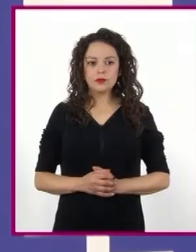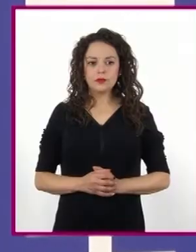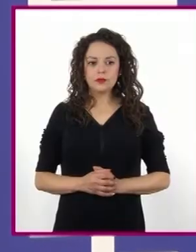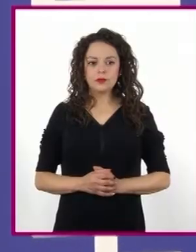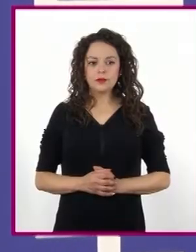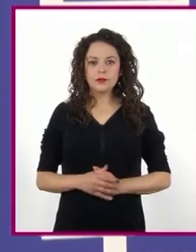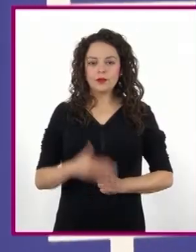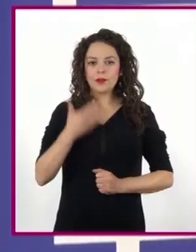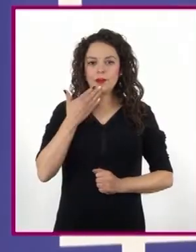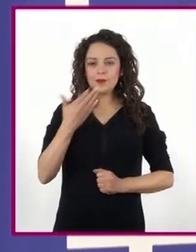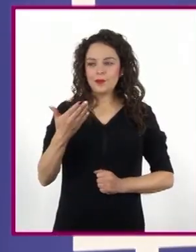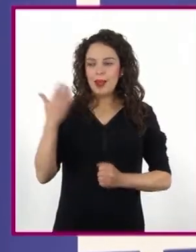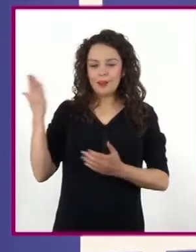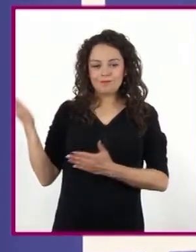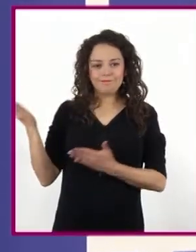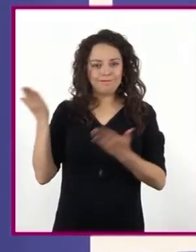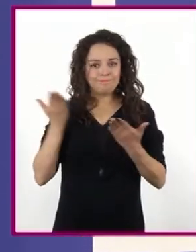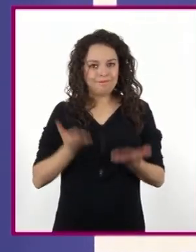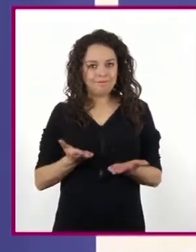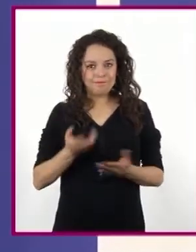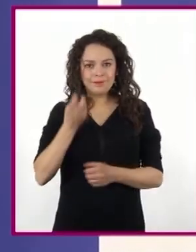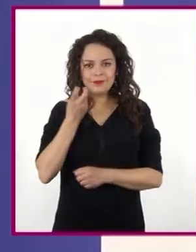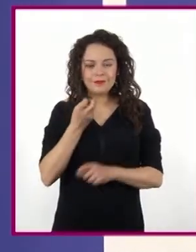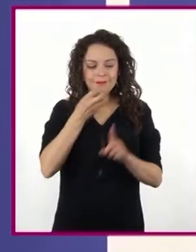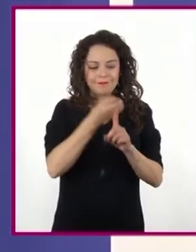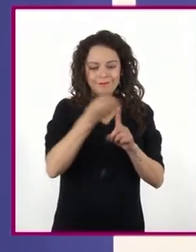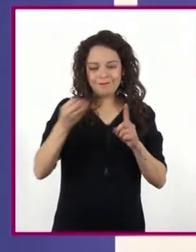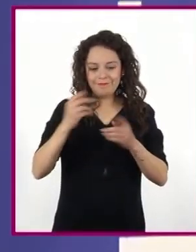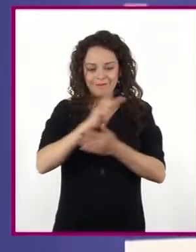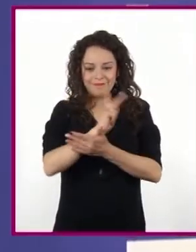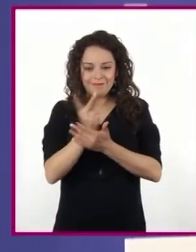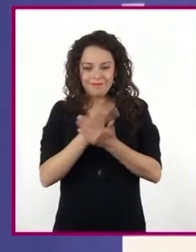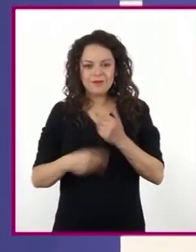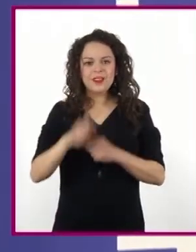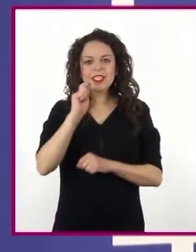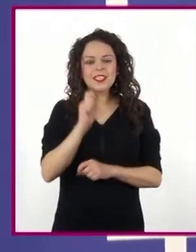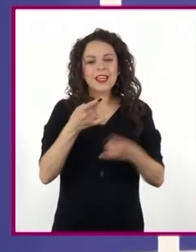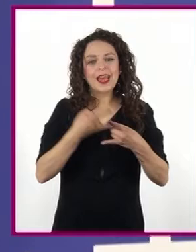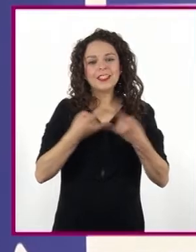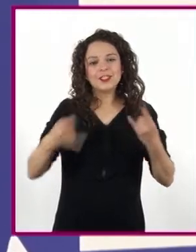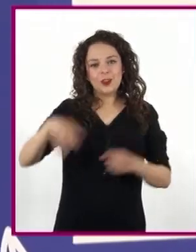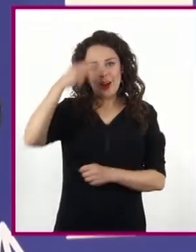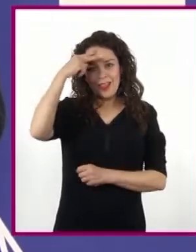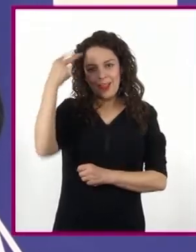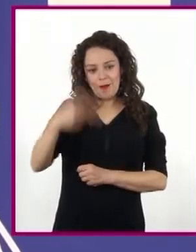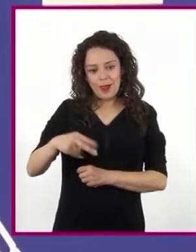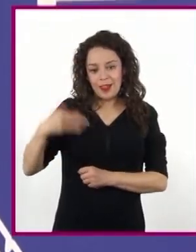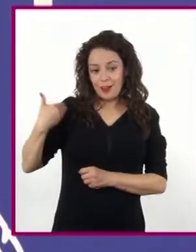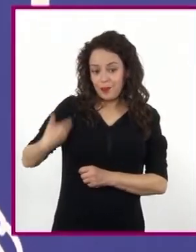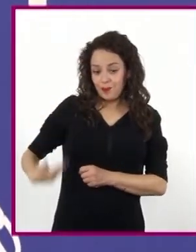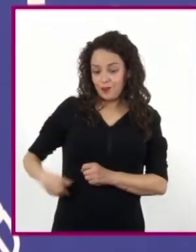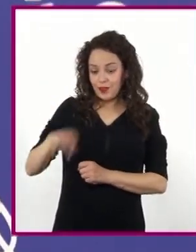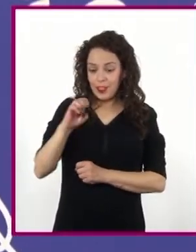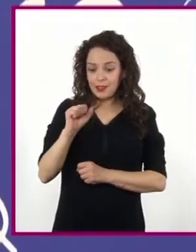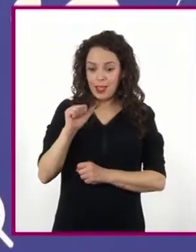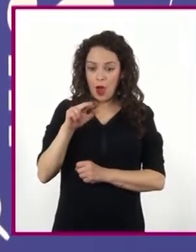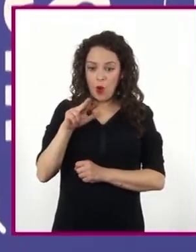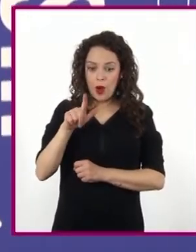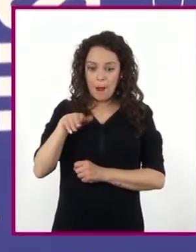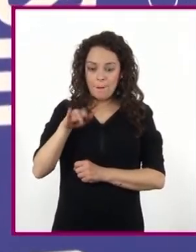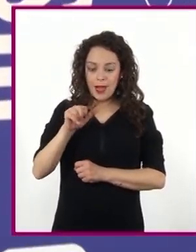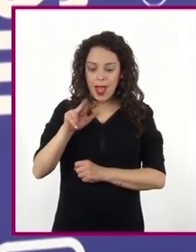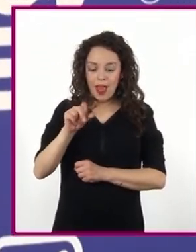Sean bienvenidas y bienvenidos a una sesión más de Historia de México. Soy el maestro Saúl Miranda. En la sesión de